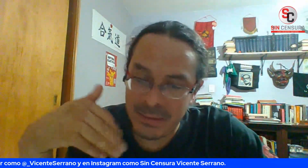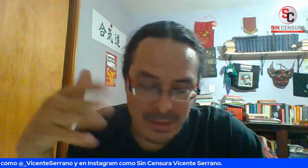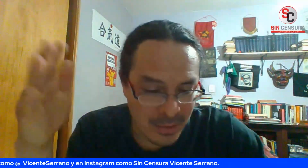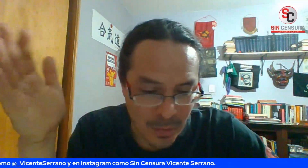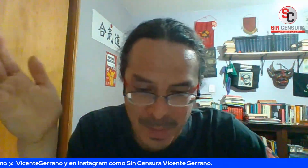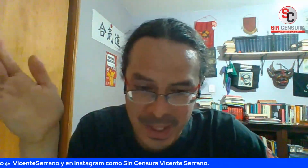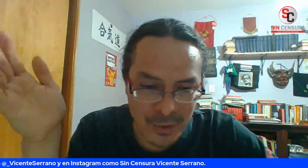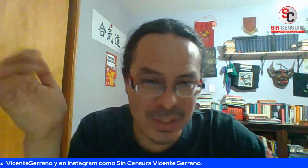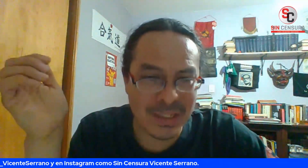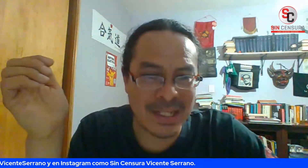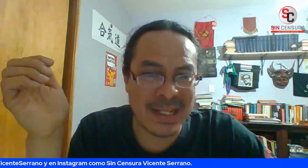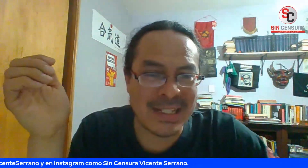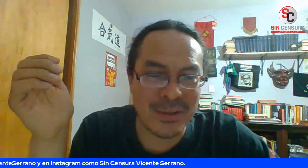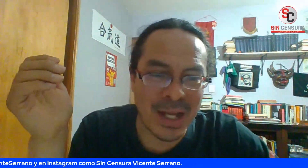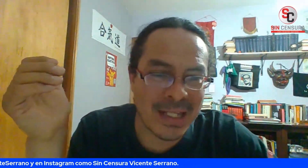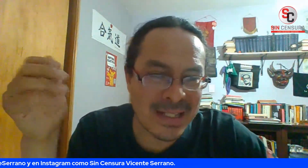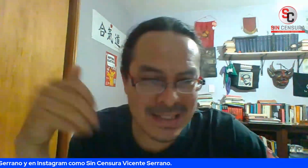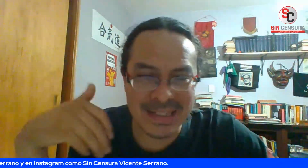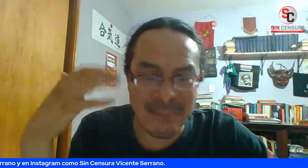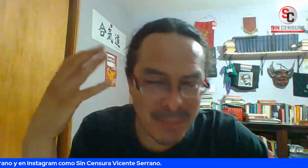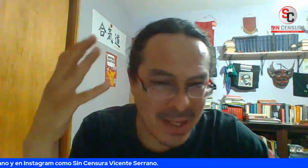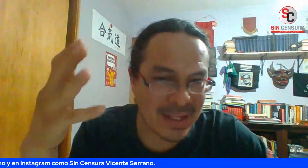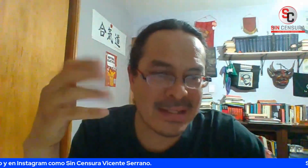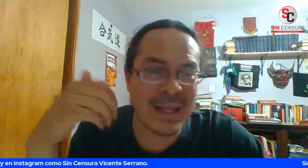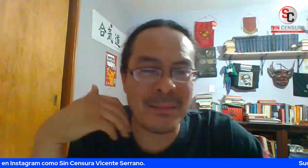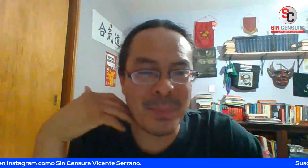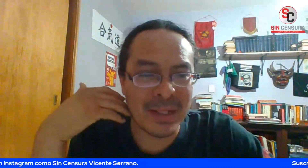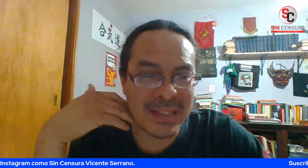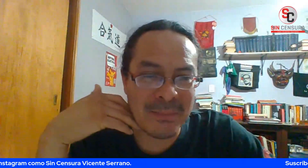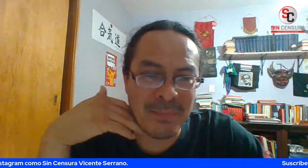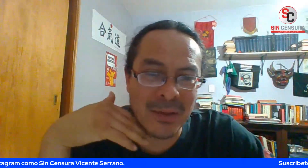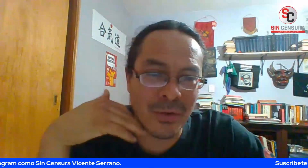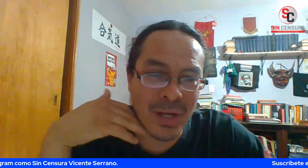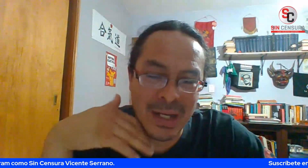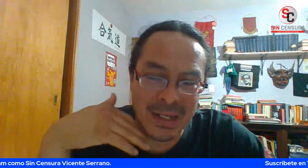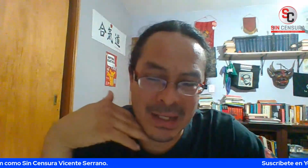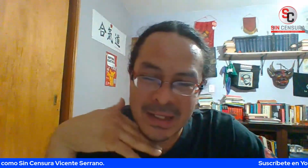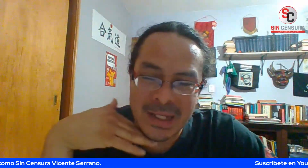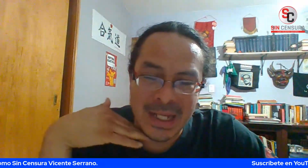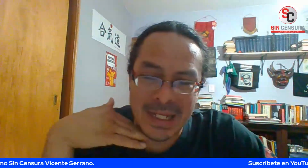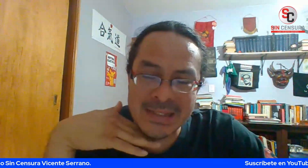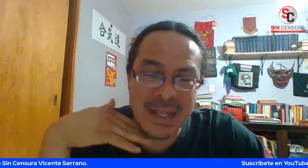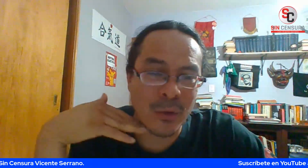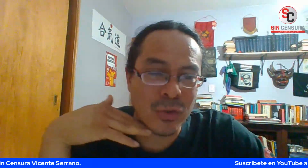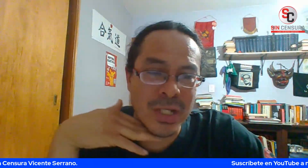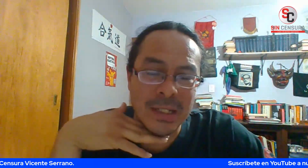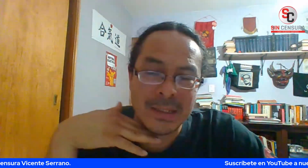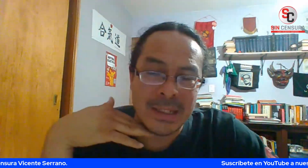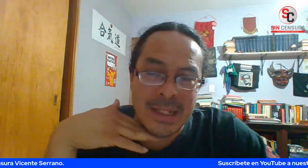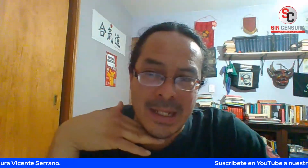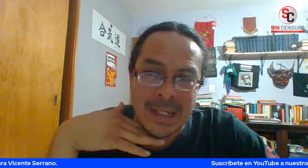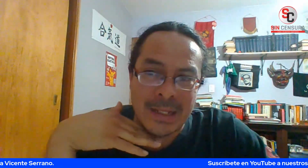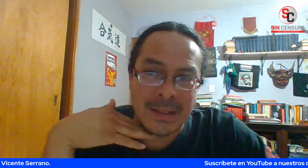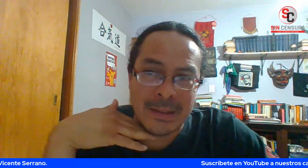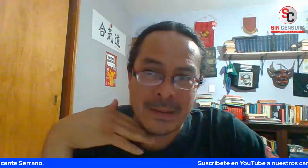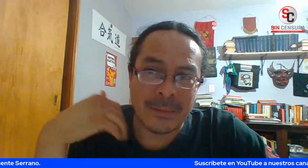y compañeros internacionalistas que también están participando en esta lucha,